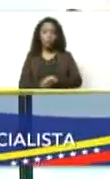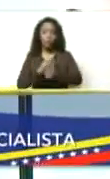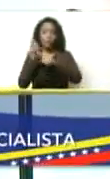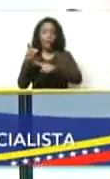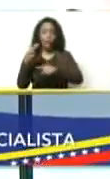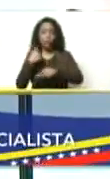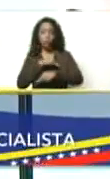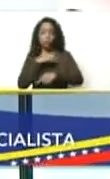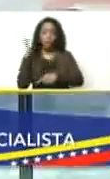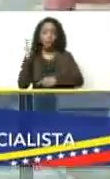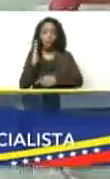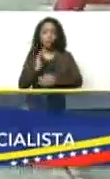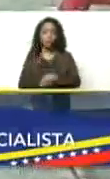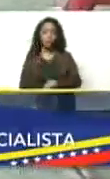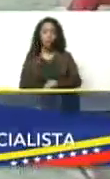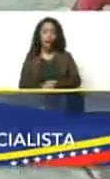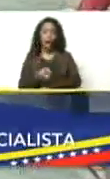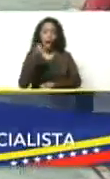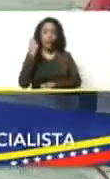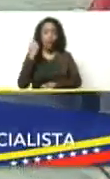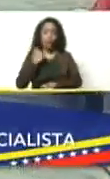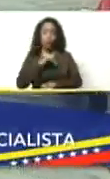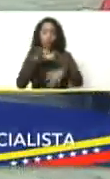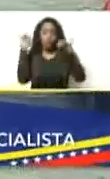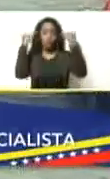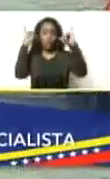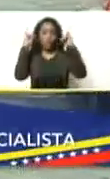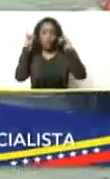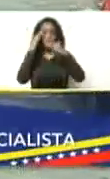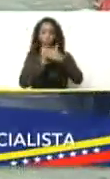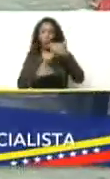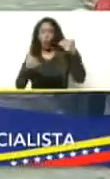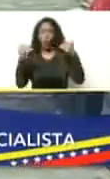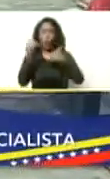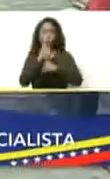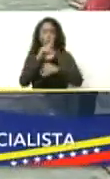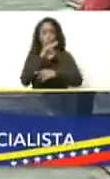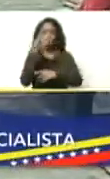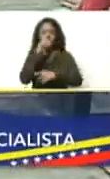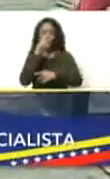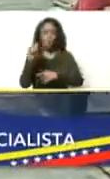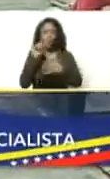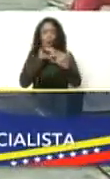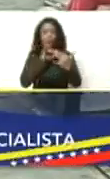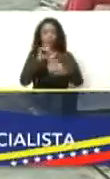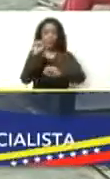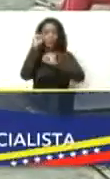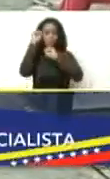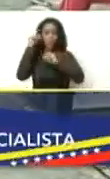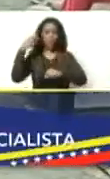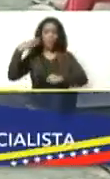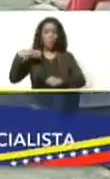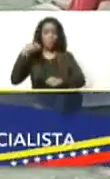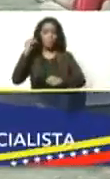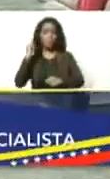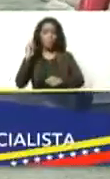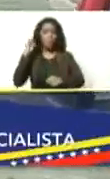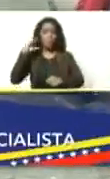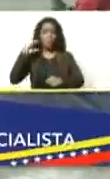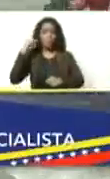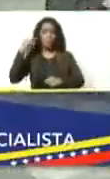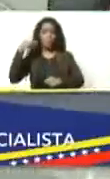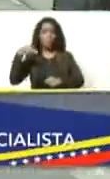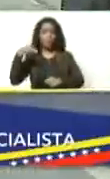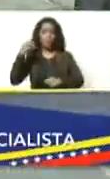venimos nosotros. Ayer conmemoramos por todo lo alto los 200 años de la victoria de Pichincha.